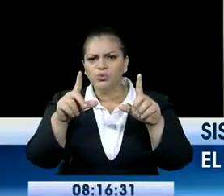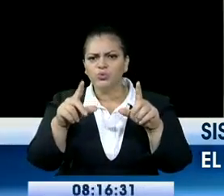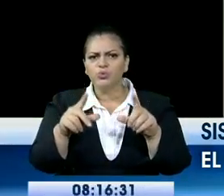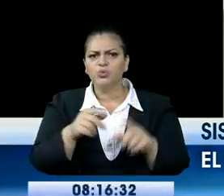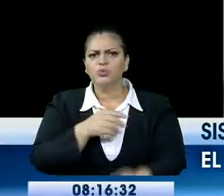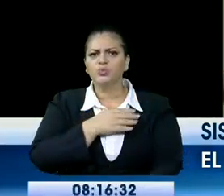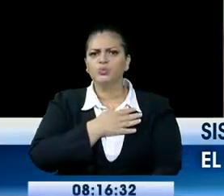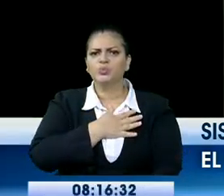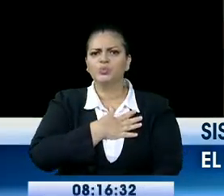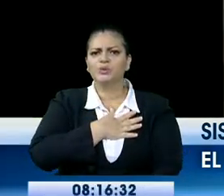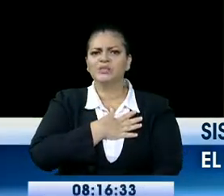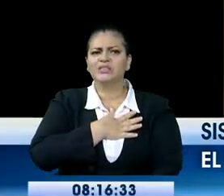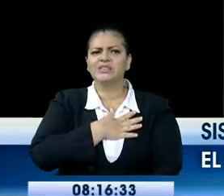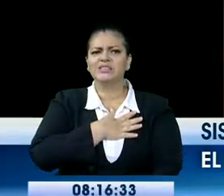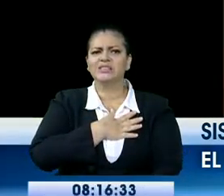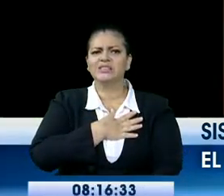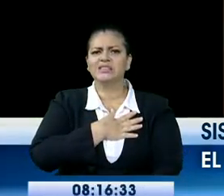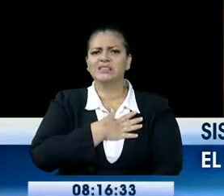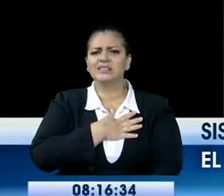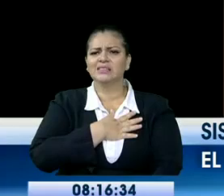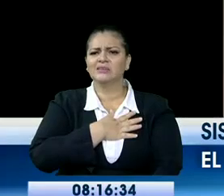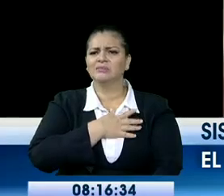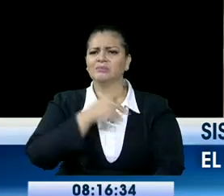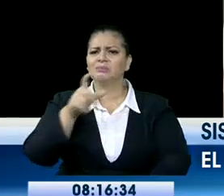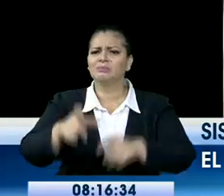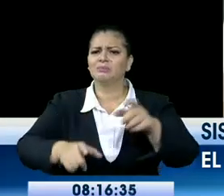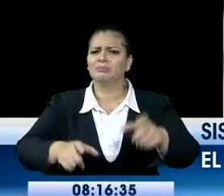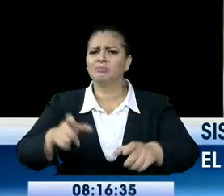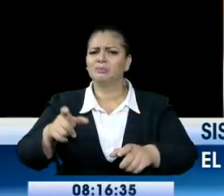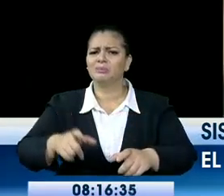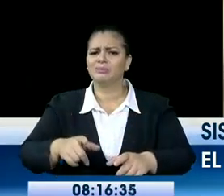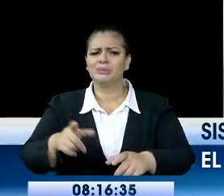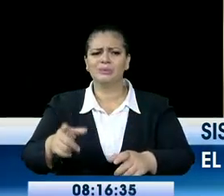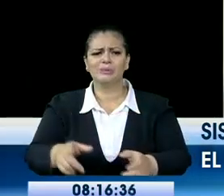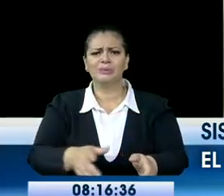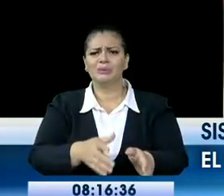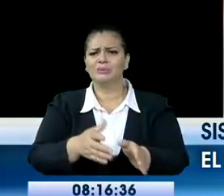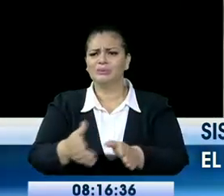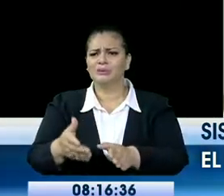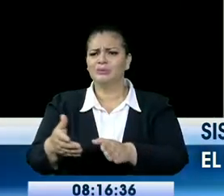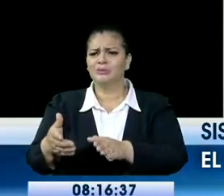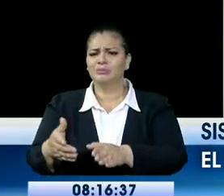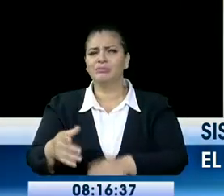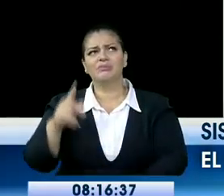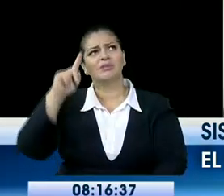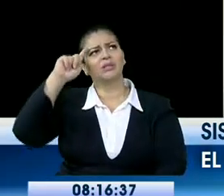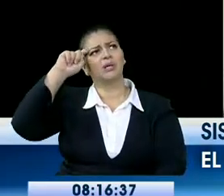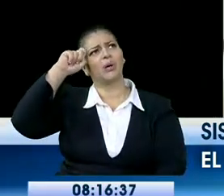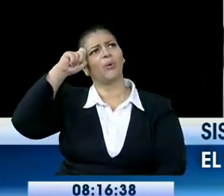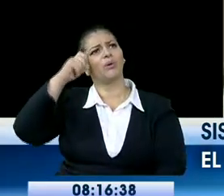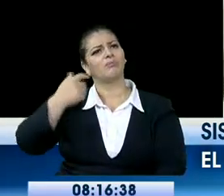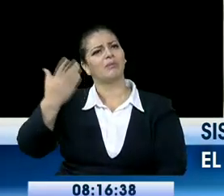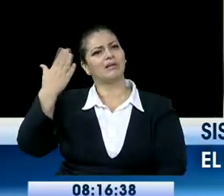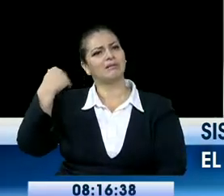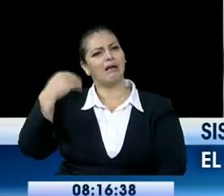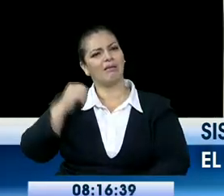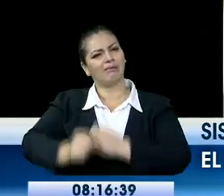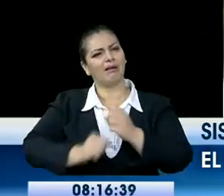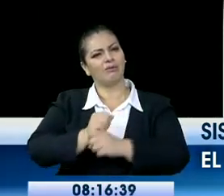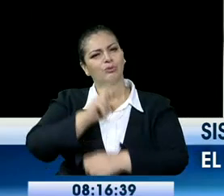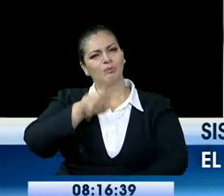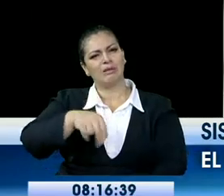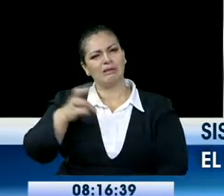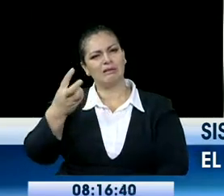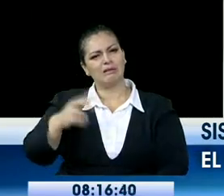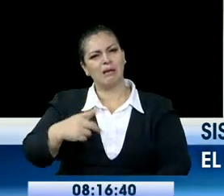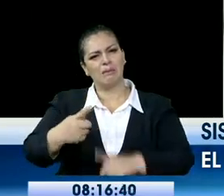mi memoria los momentos terribles que vivimos aquí en el Ecuador como consecuencia del terremoto cuyo epicentro fue Manabí. Si